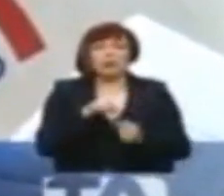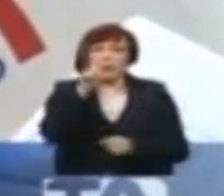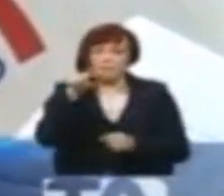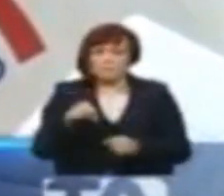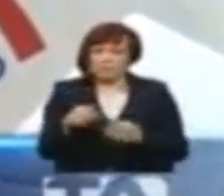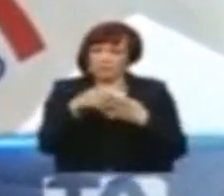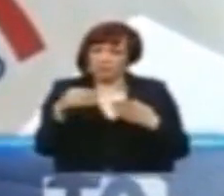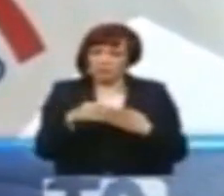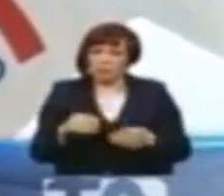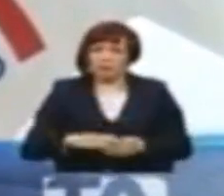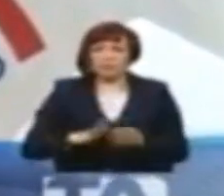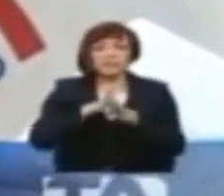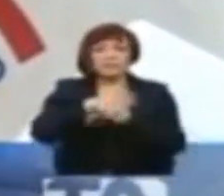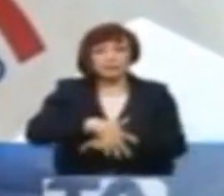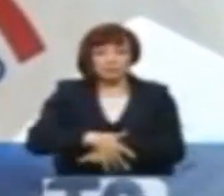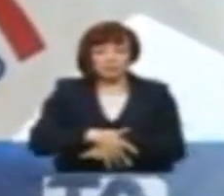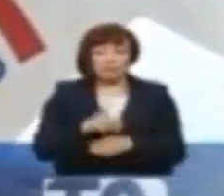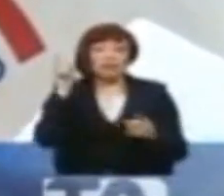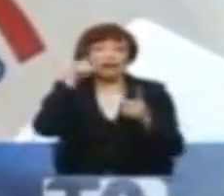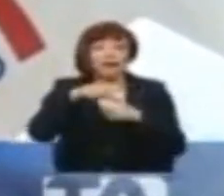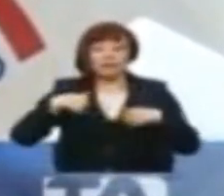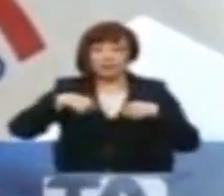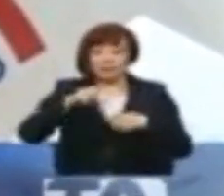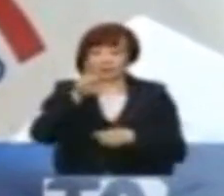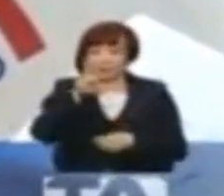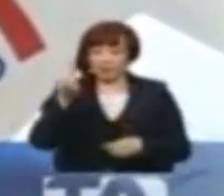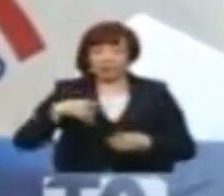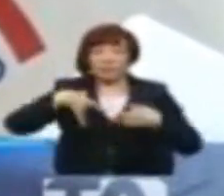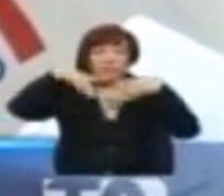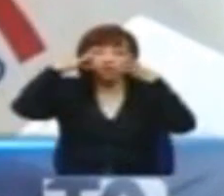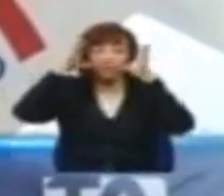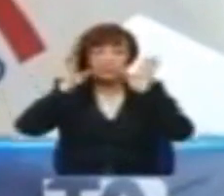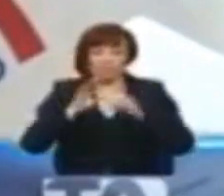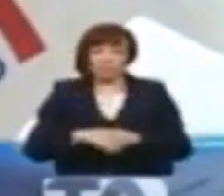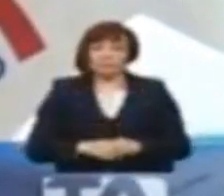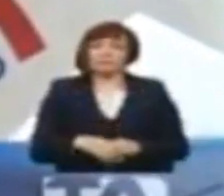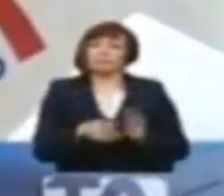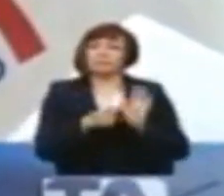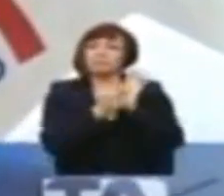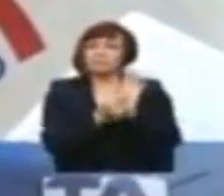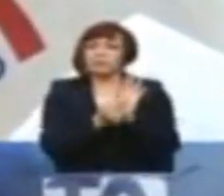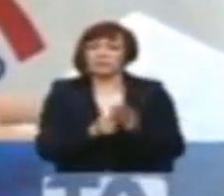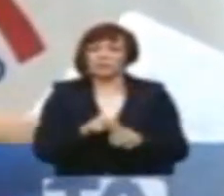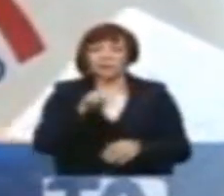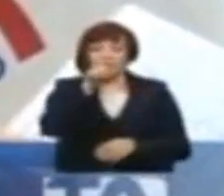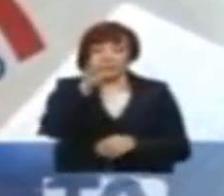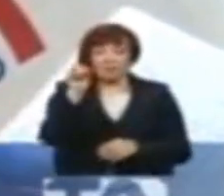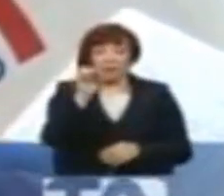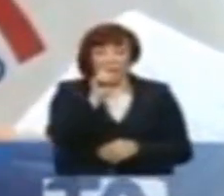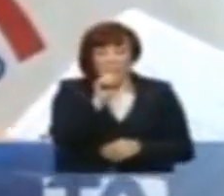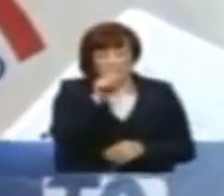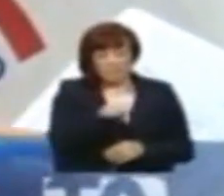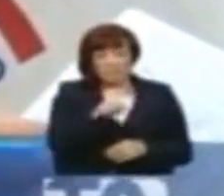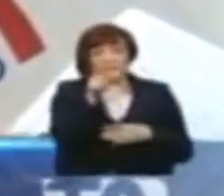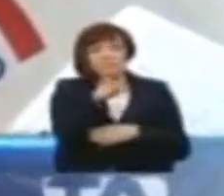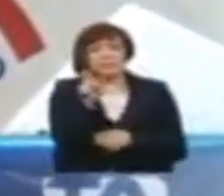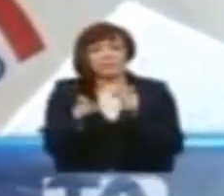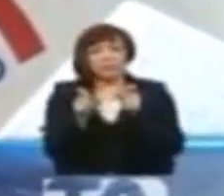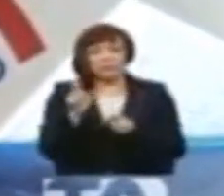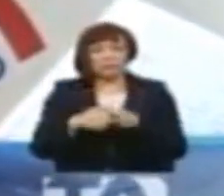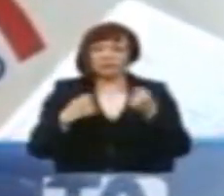Desde el 15 al 31 de diciembre. Las edades y la proyección de 100,000 personas en redes sociales